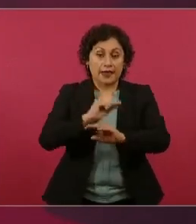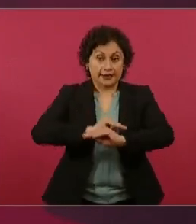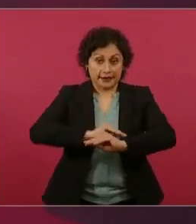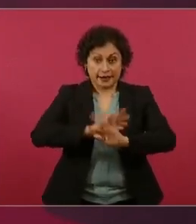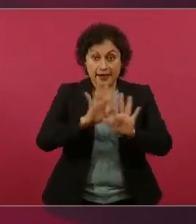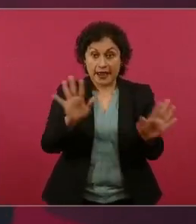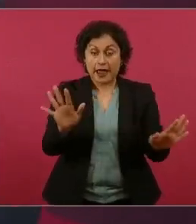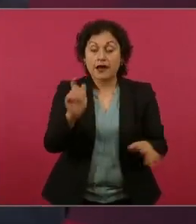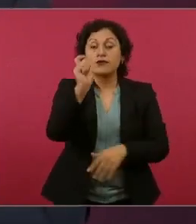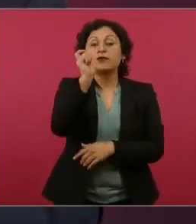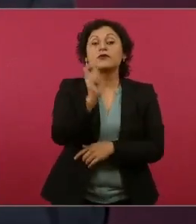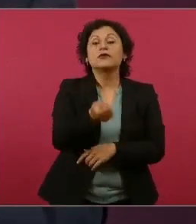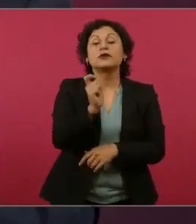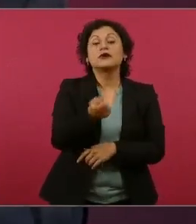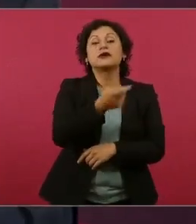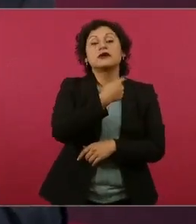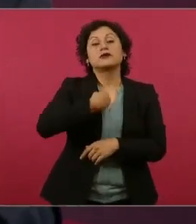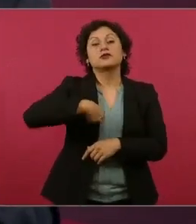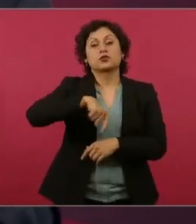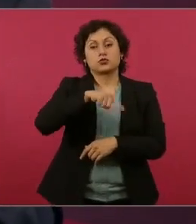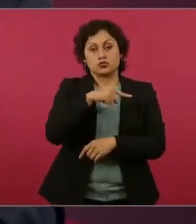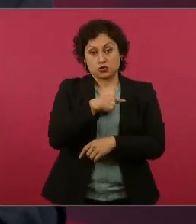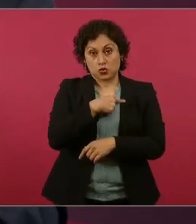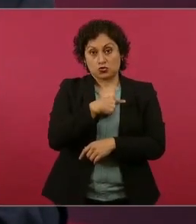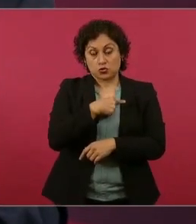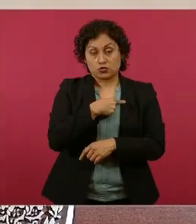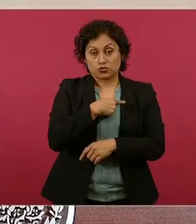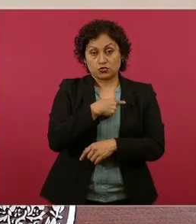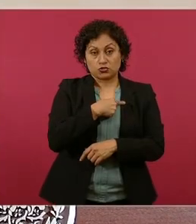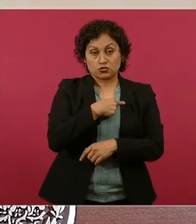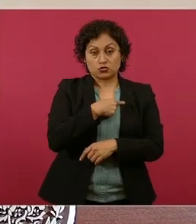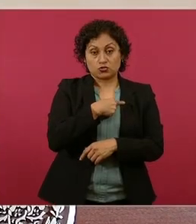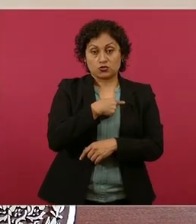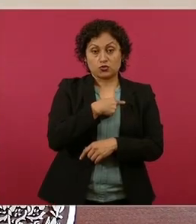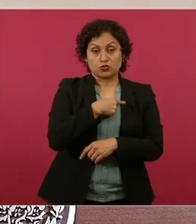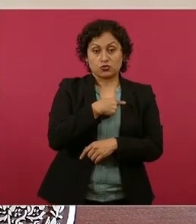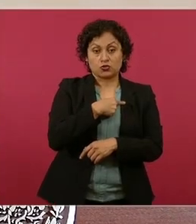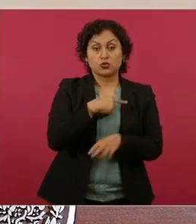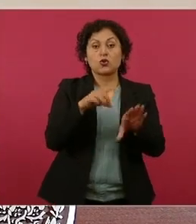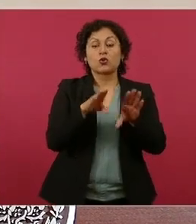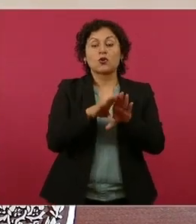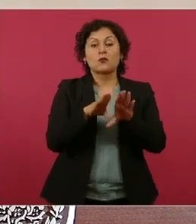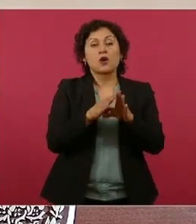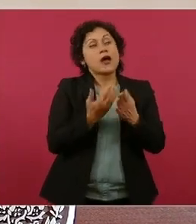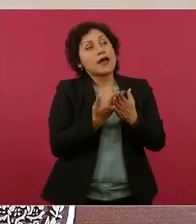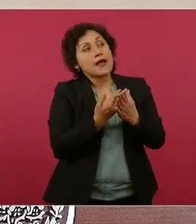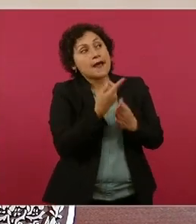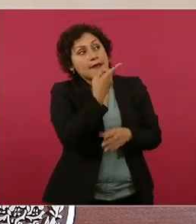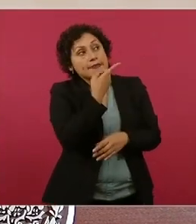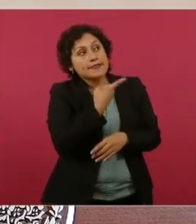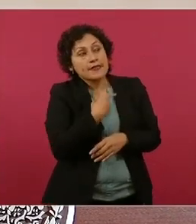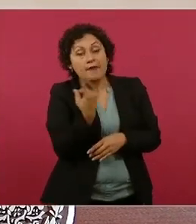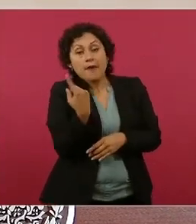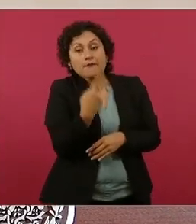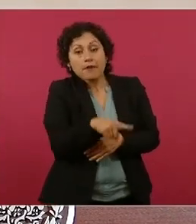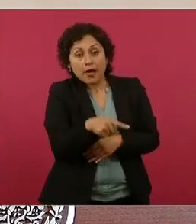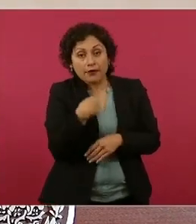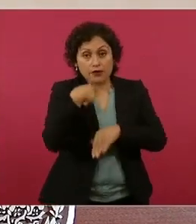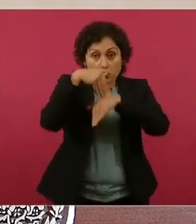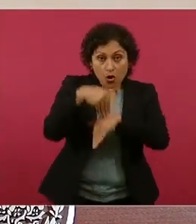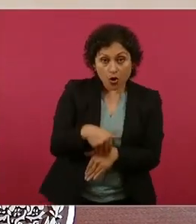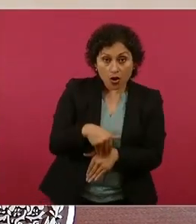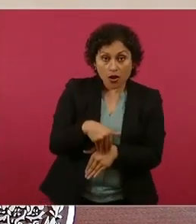vamos a actuar como colonia, como